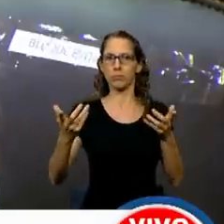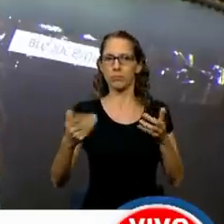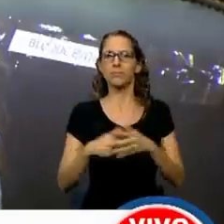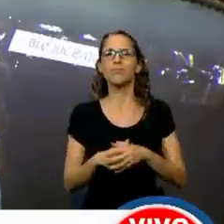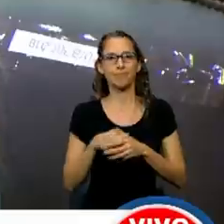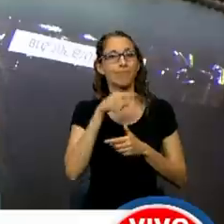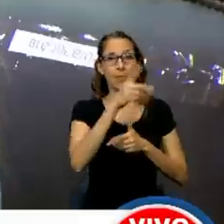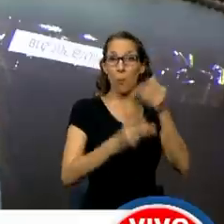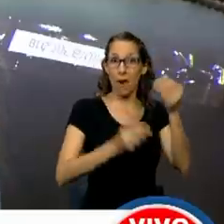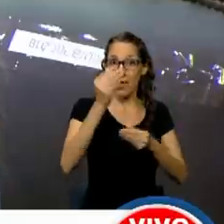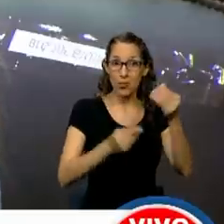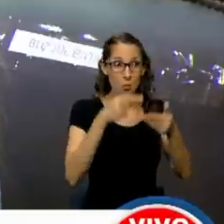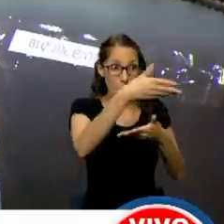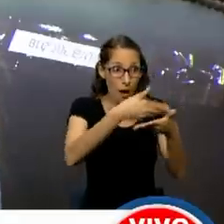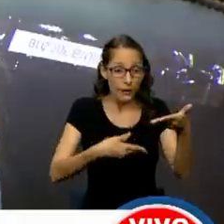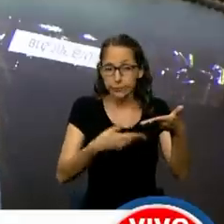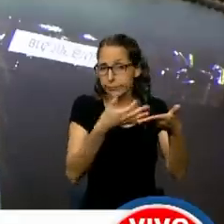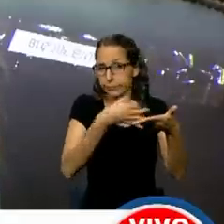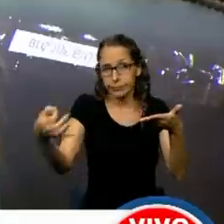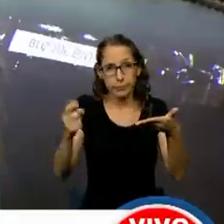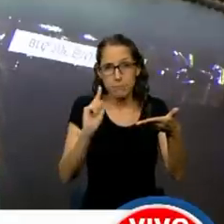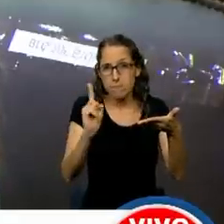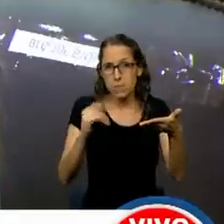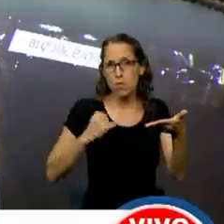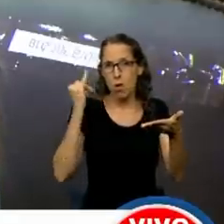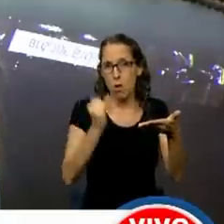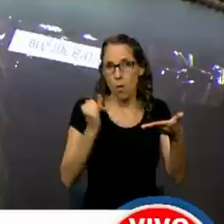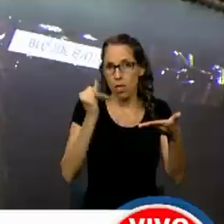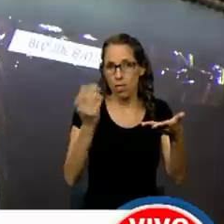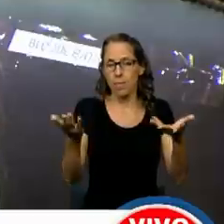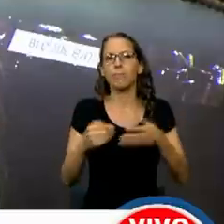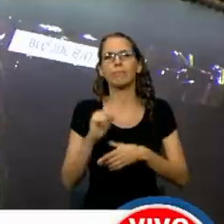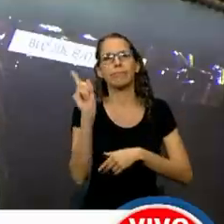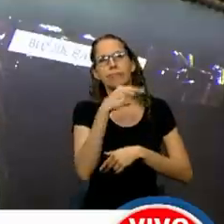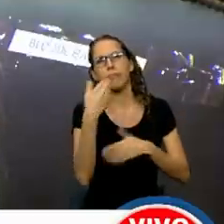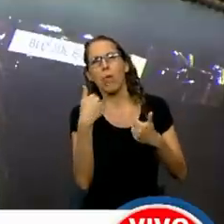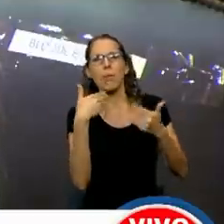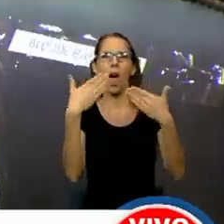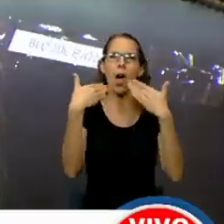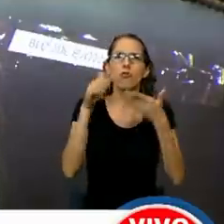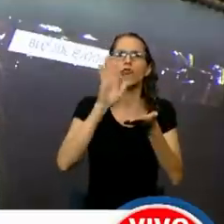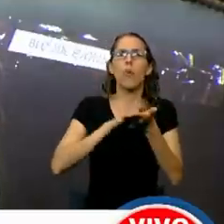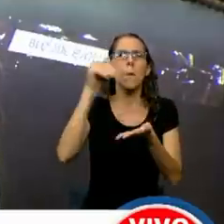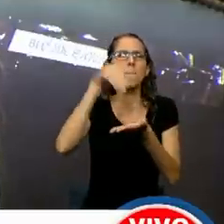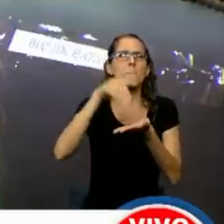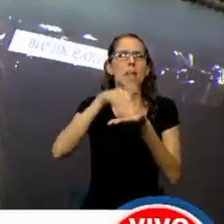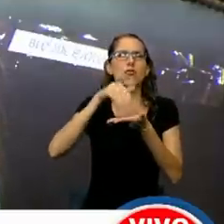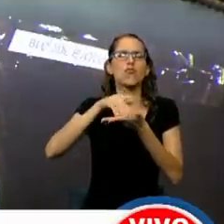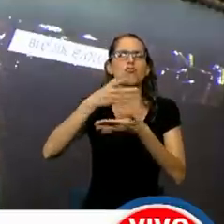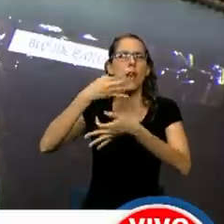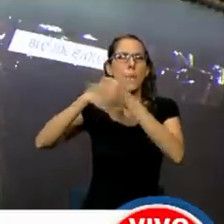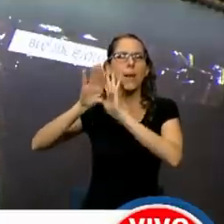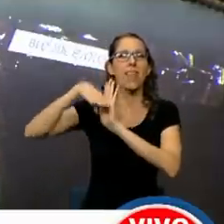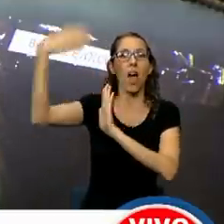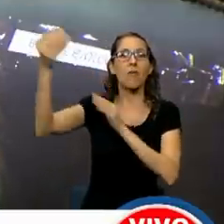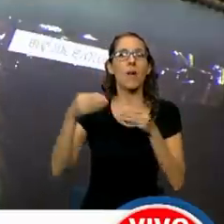lo viene a ratificar podemos hablar de los millones que se exportan que salen por los puertos de santa